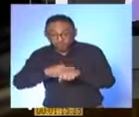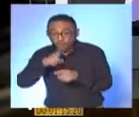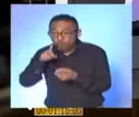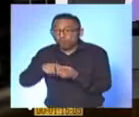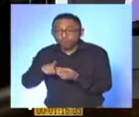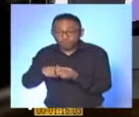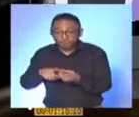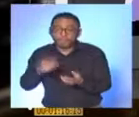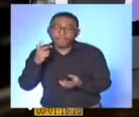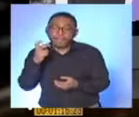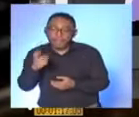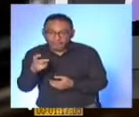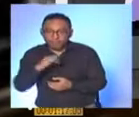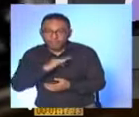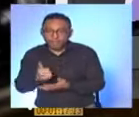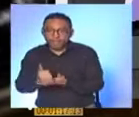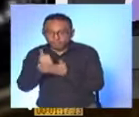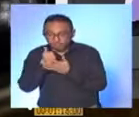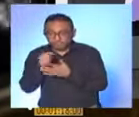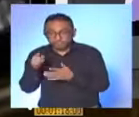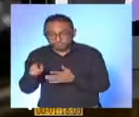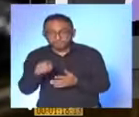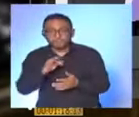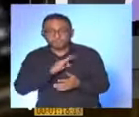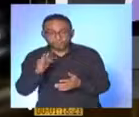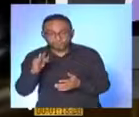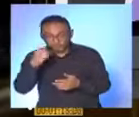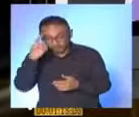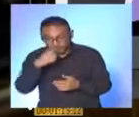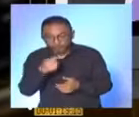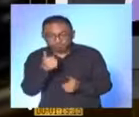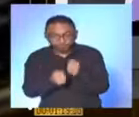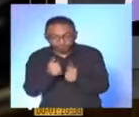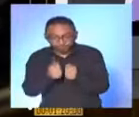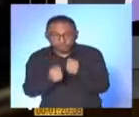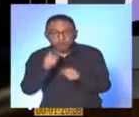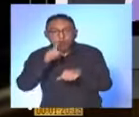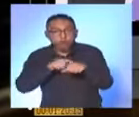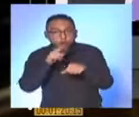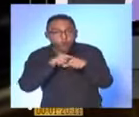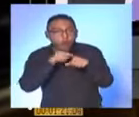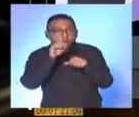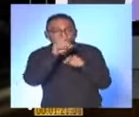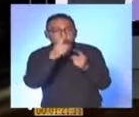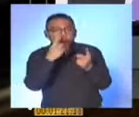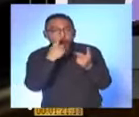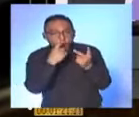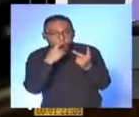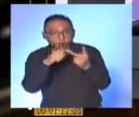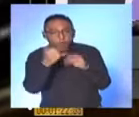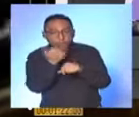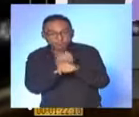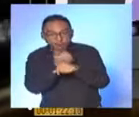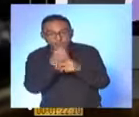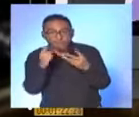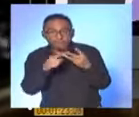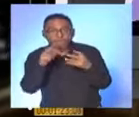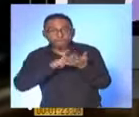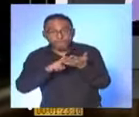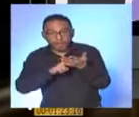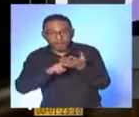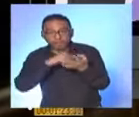nos permitió diseñar un sistema de colores: rojo, amarillo, verde y